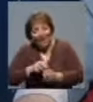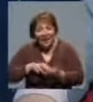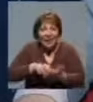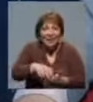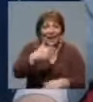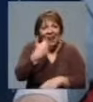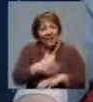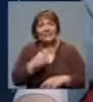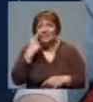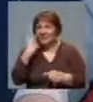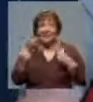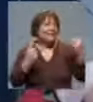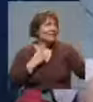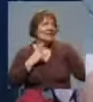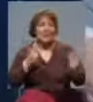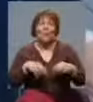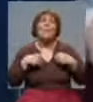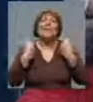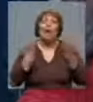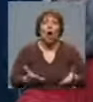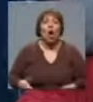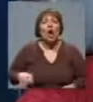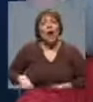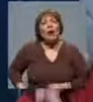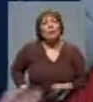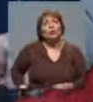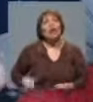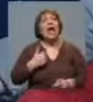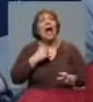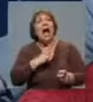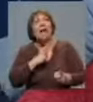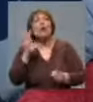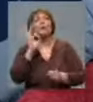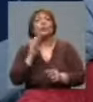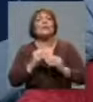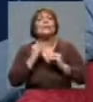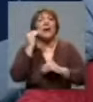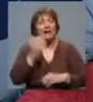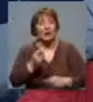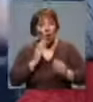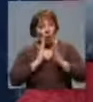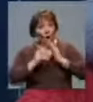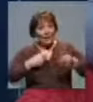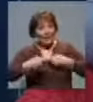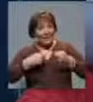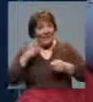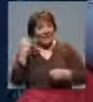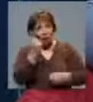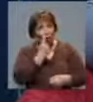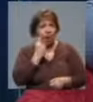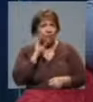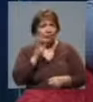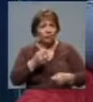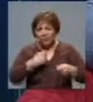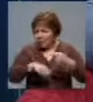calle percibe estas cosas que está mejor en el bolsillo que tiene más oportunidades los comerciantes que son los primeros que notan